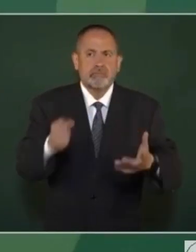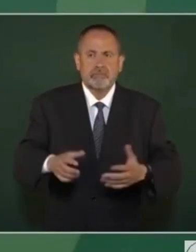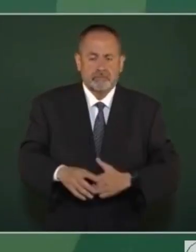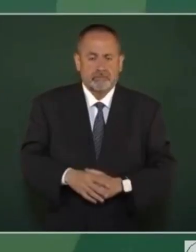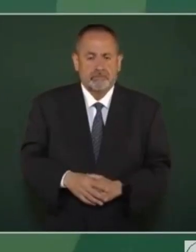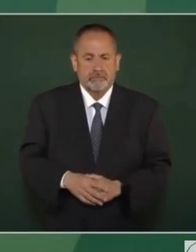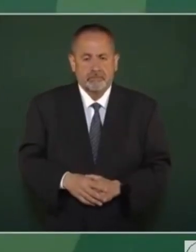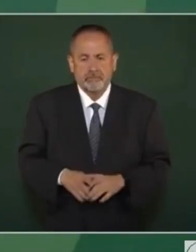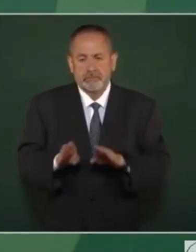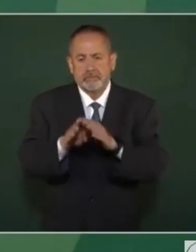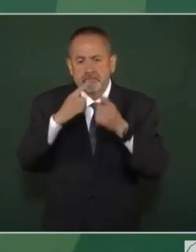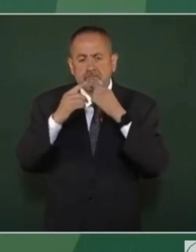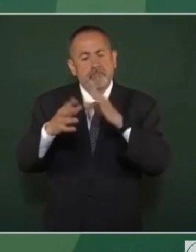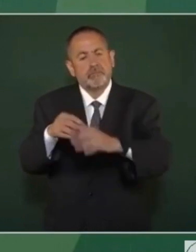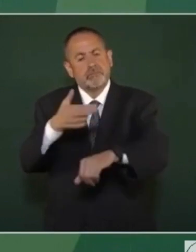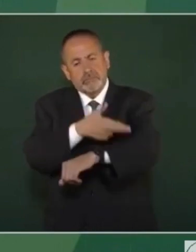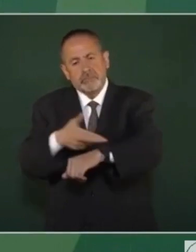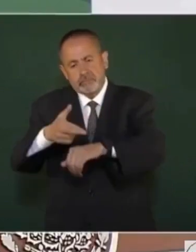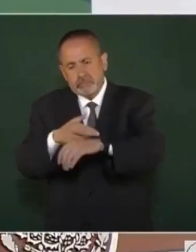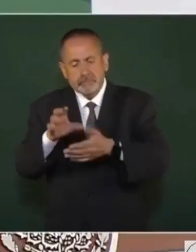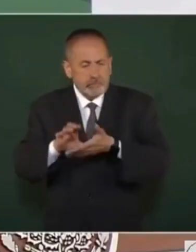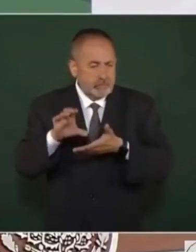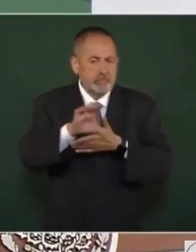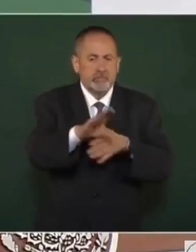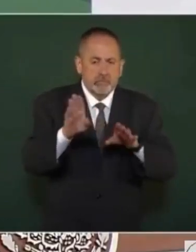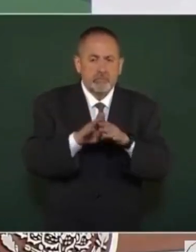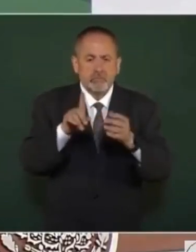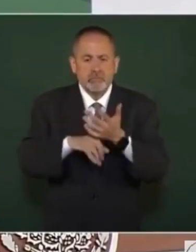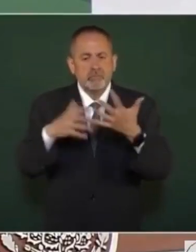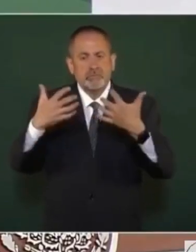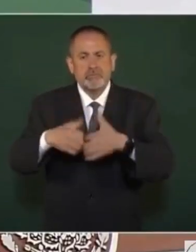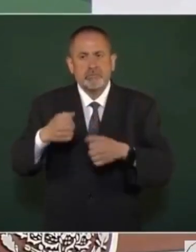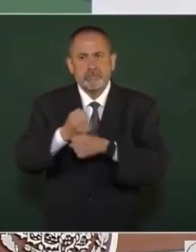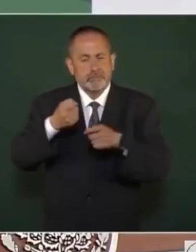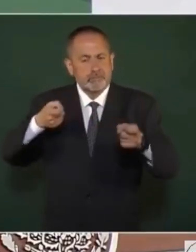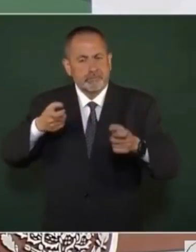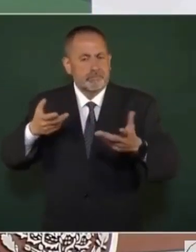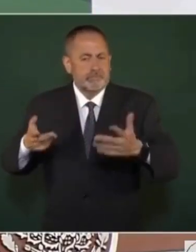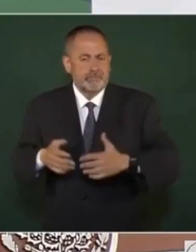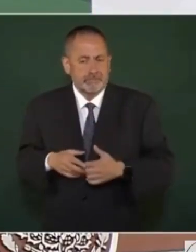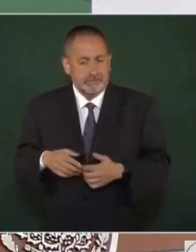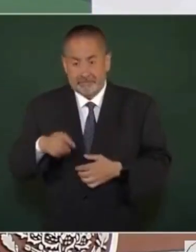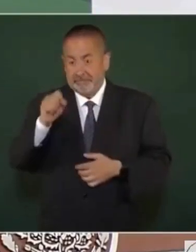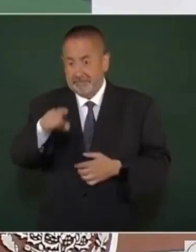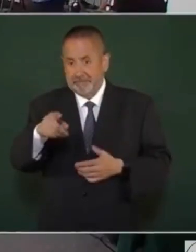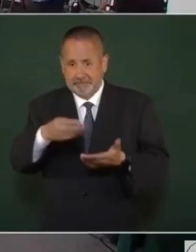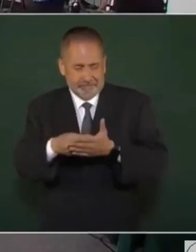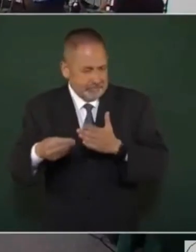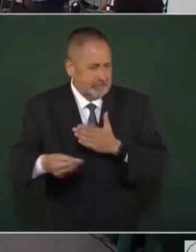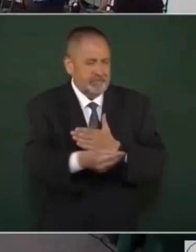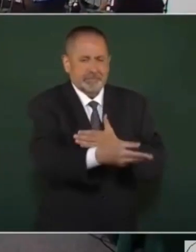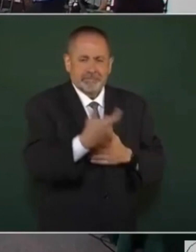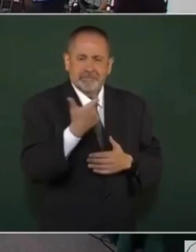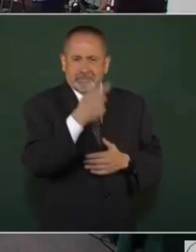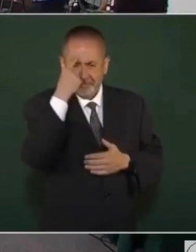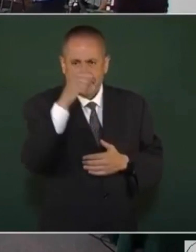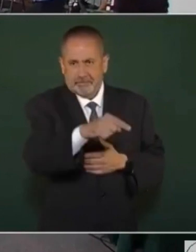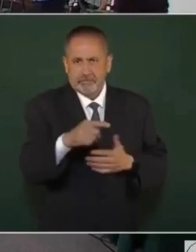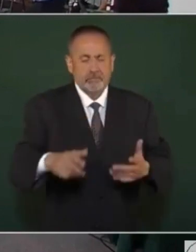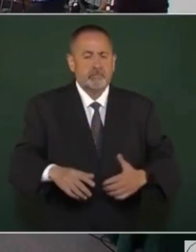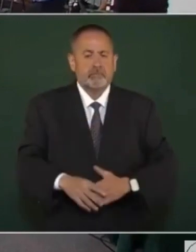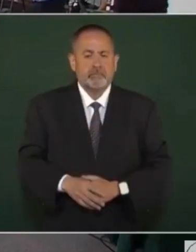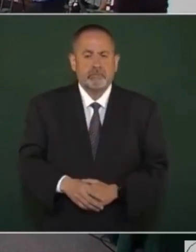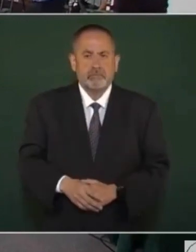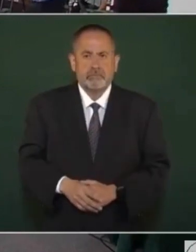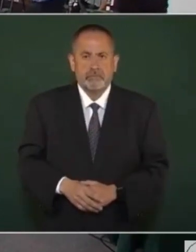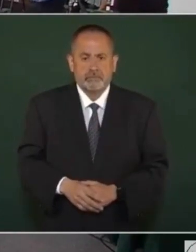dinero para sus campañas de los que fabrican las armas, de los que comercializan las armas.